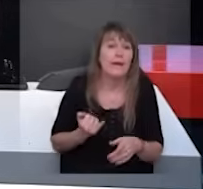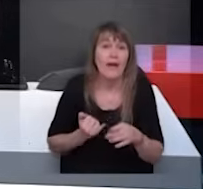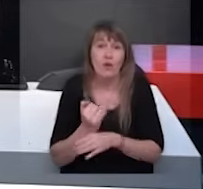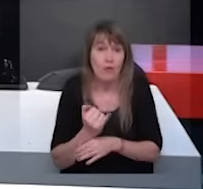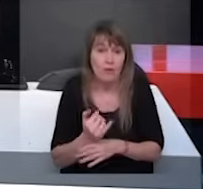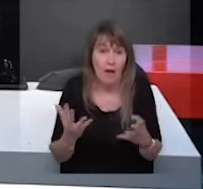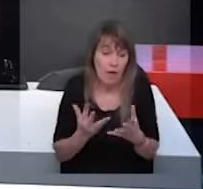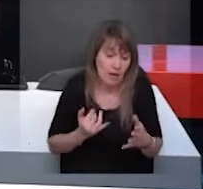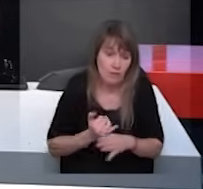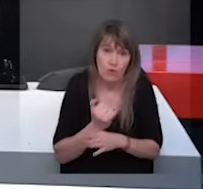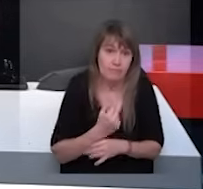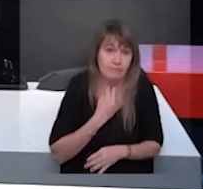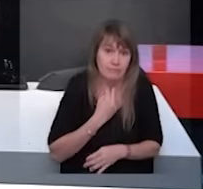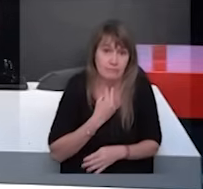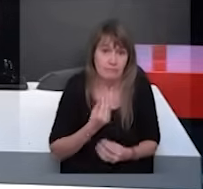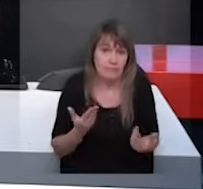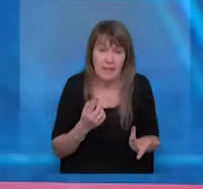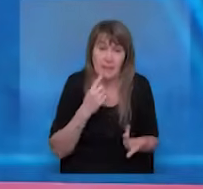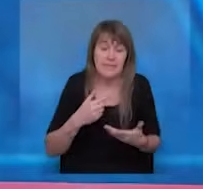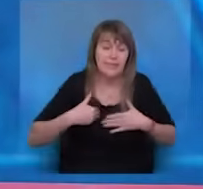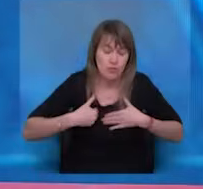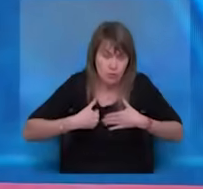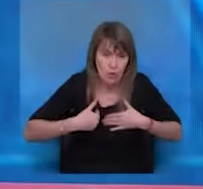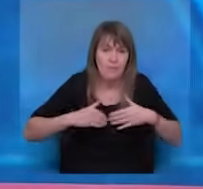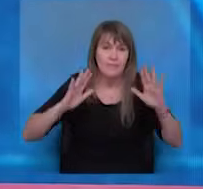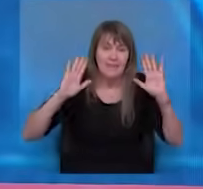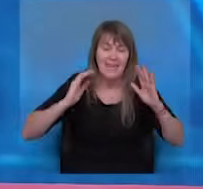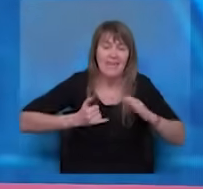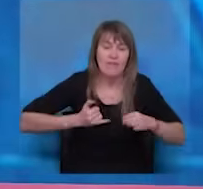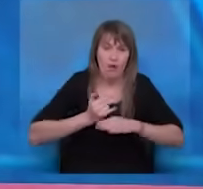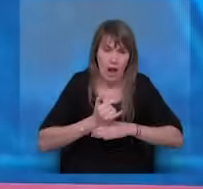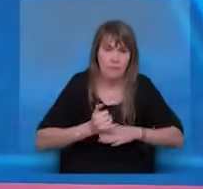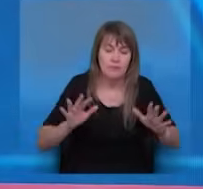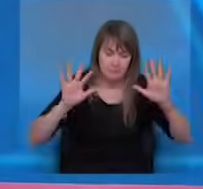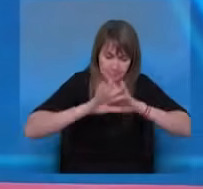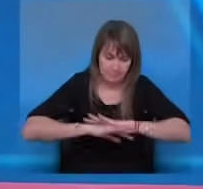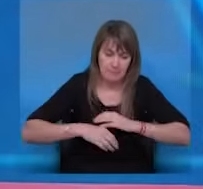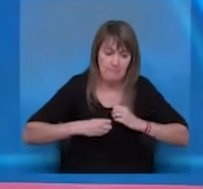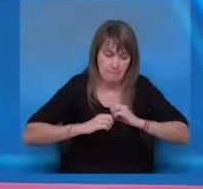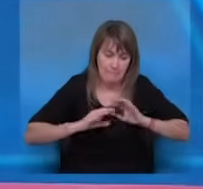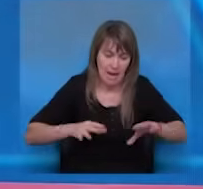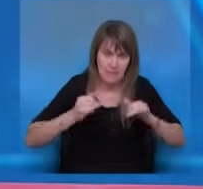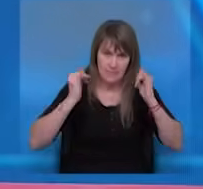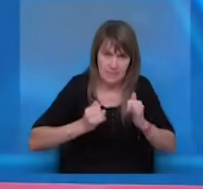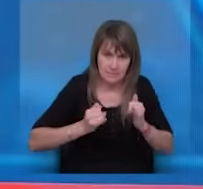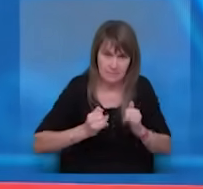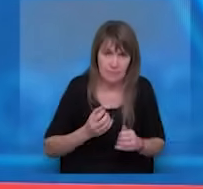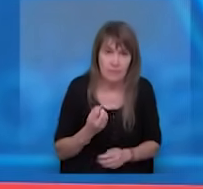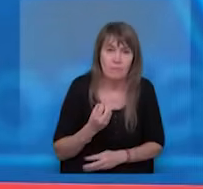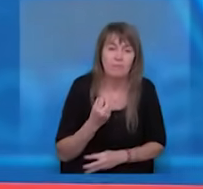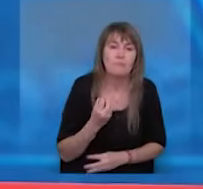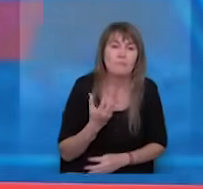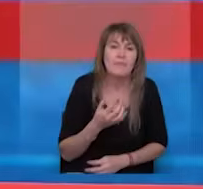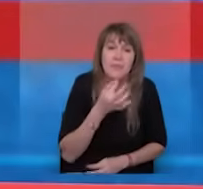admítalo por qué cuesta tanto decir nos equivocamos cuesta mucho y sobre todo por qué cuesta